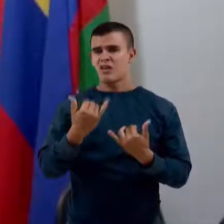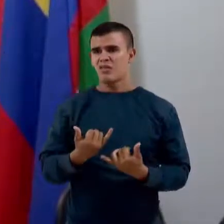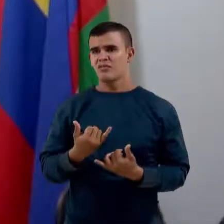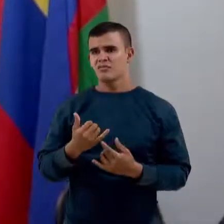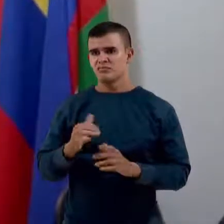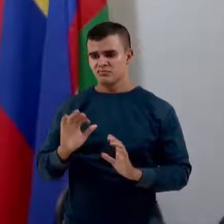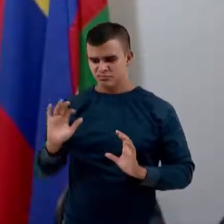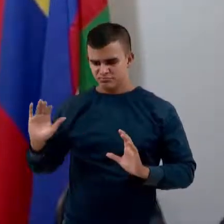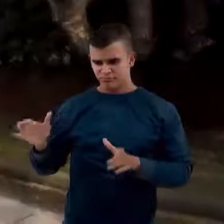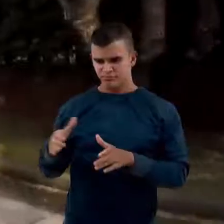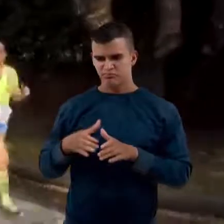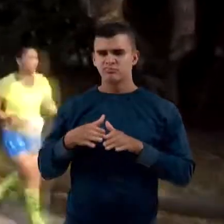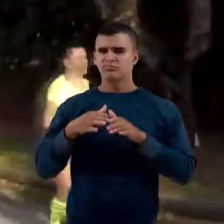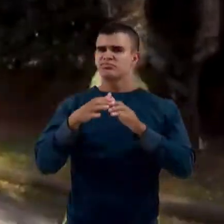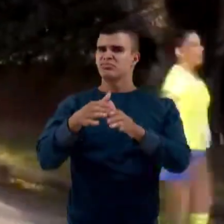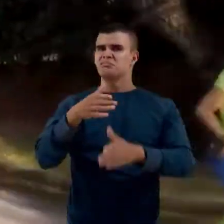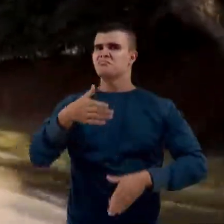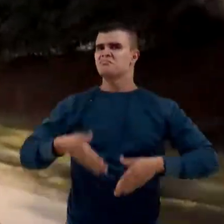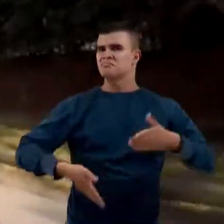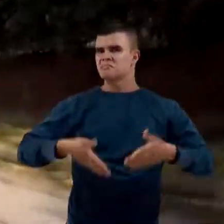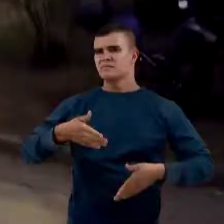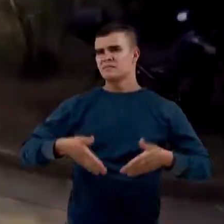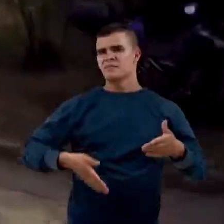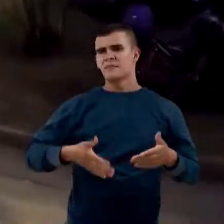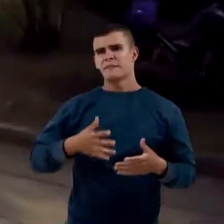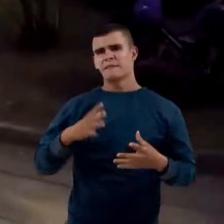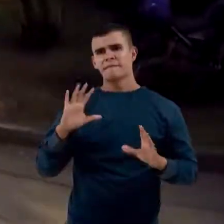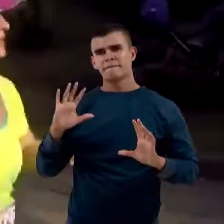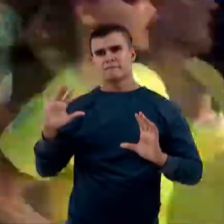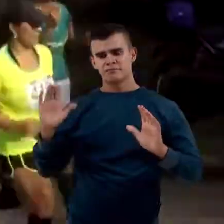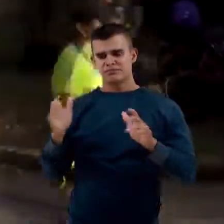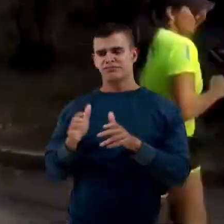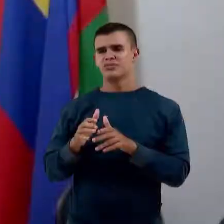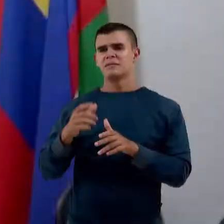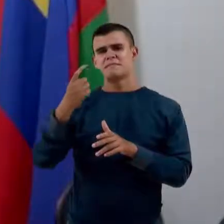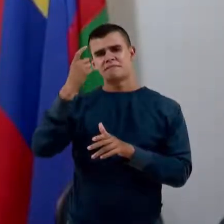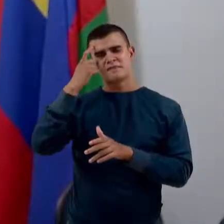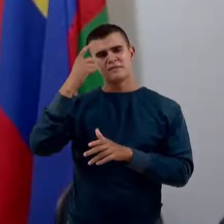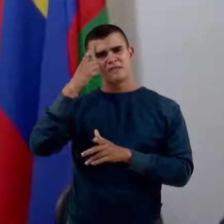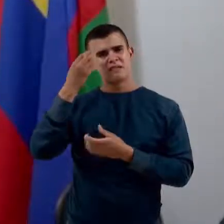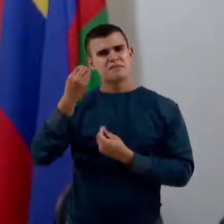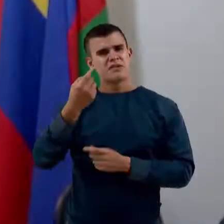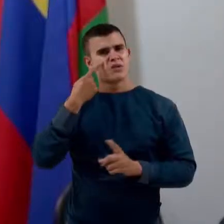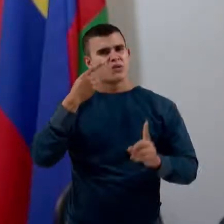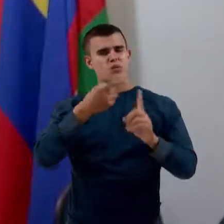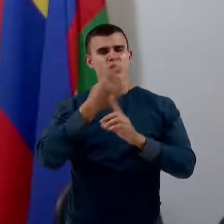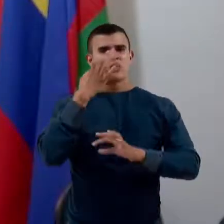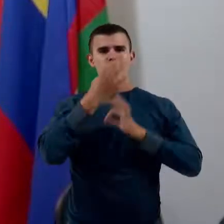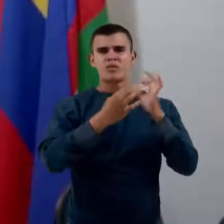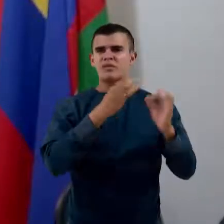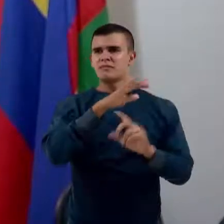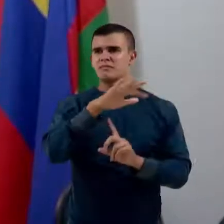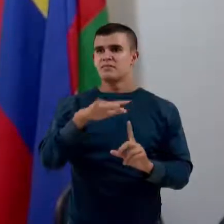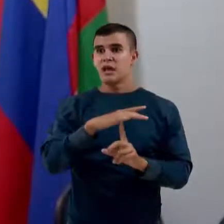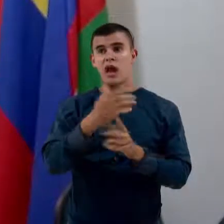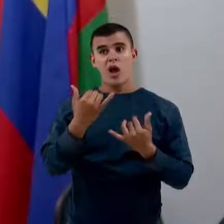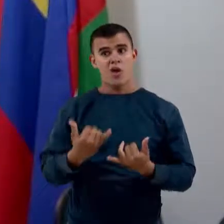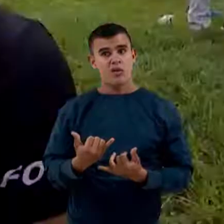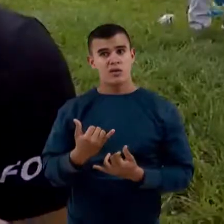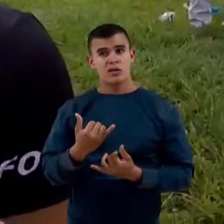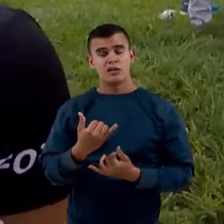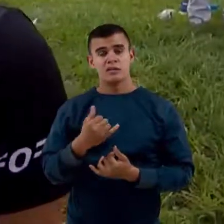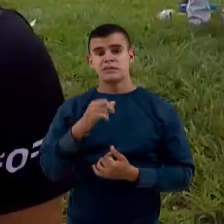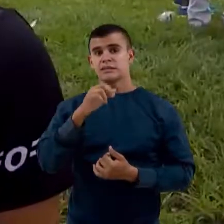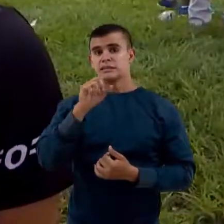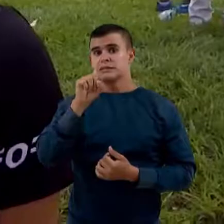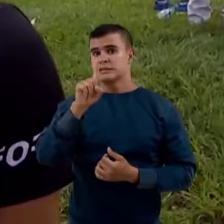media maratón de Cali con el plan Mis Mompitas, pues decidimos que teníamos que hacer una carrera por el medio ambiente. Ahí nace la 10K Verde ya en